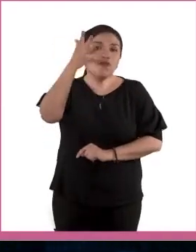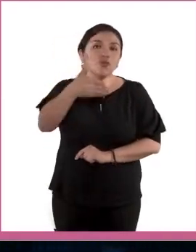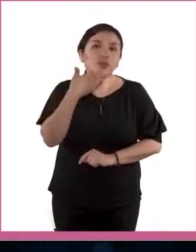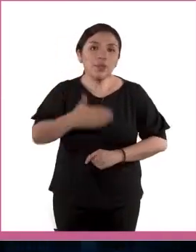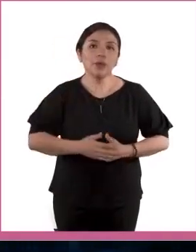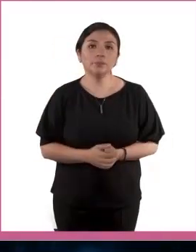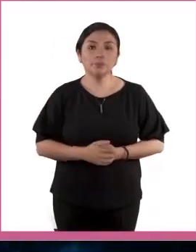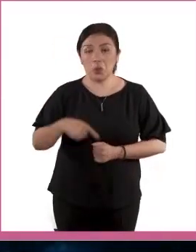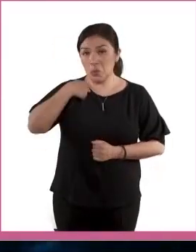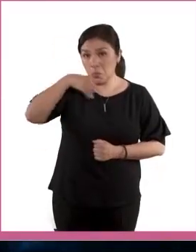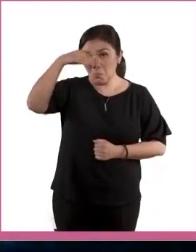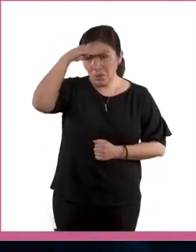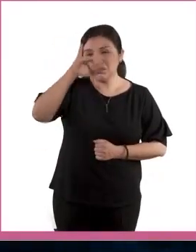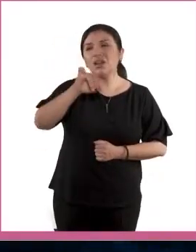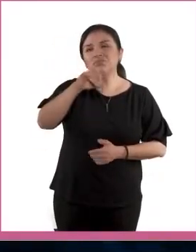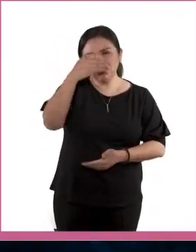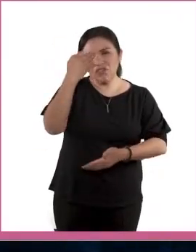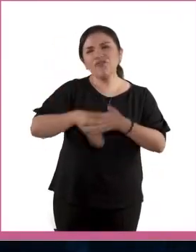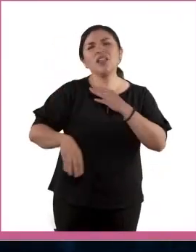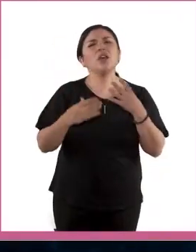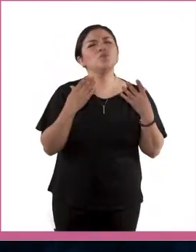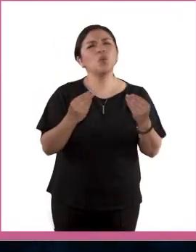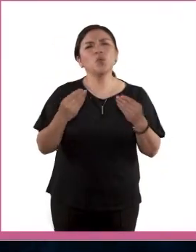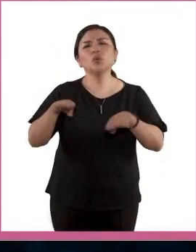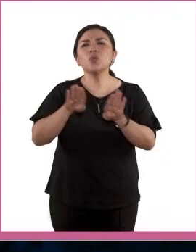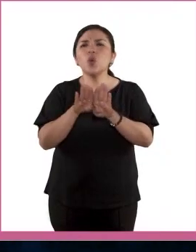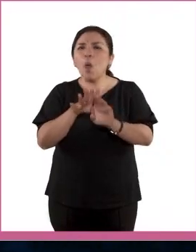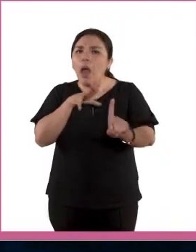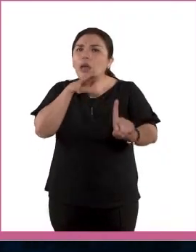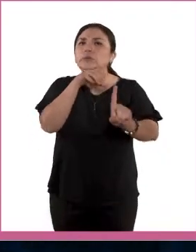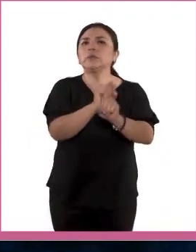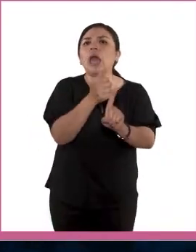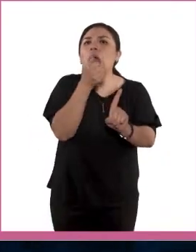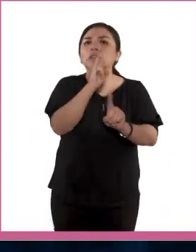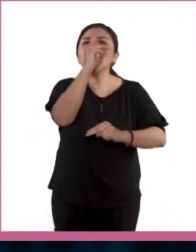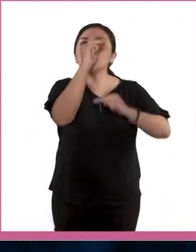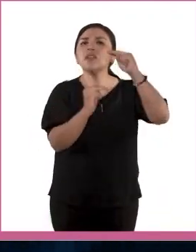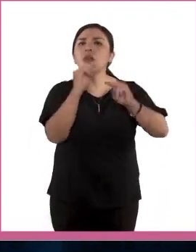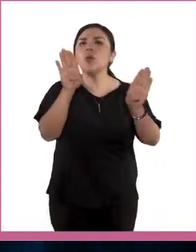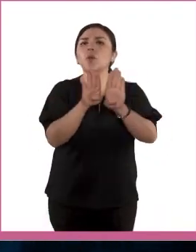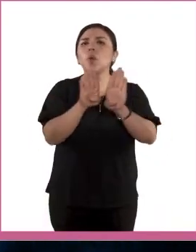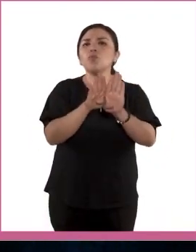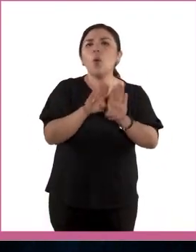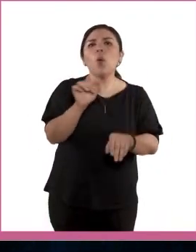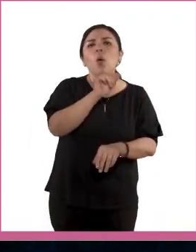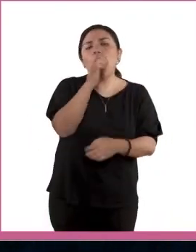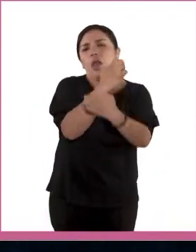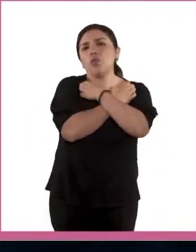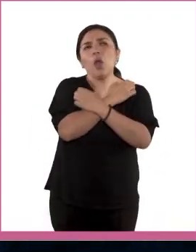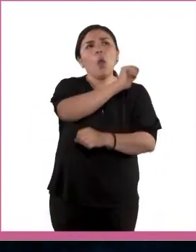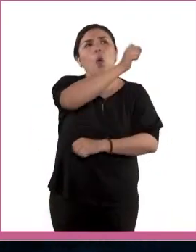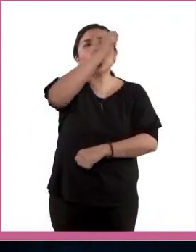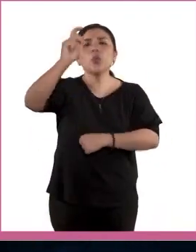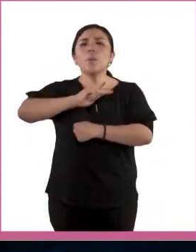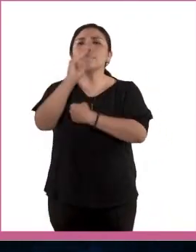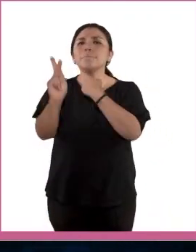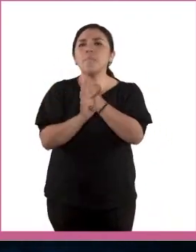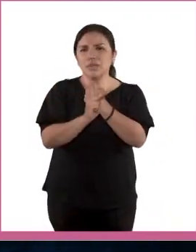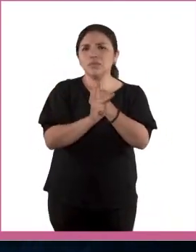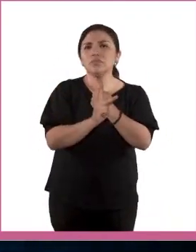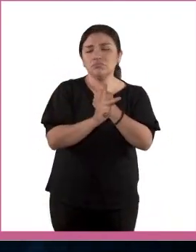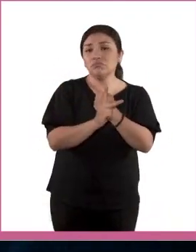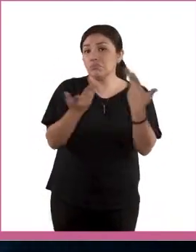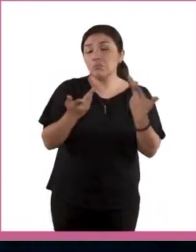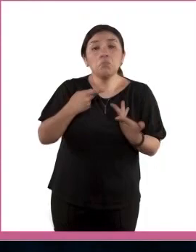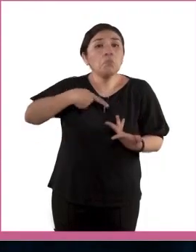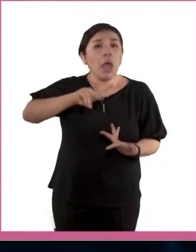correcta. Considero que sí hace falta mucho para poder alcanzar el nivel que tienen en la educación los países